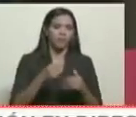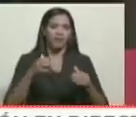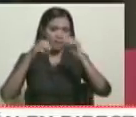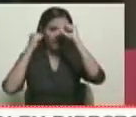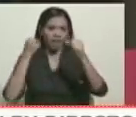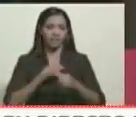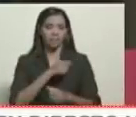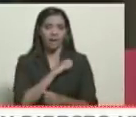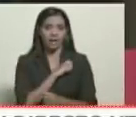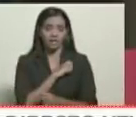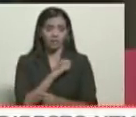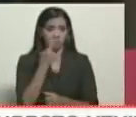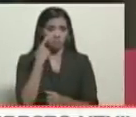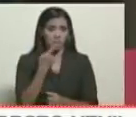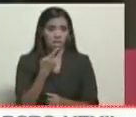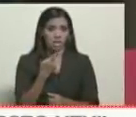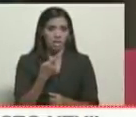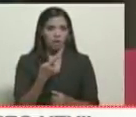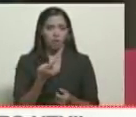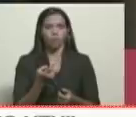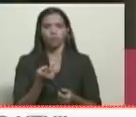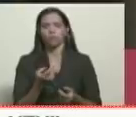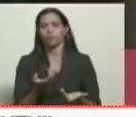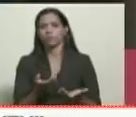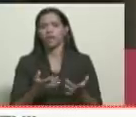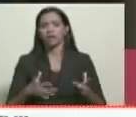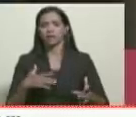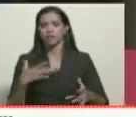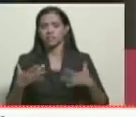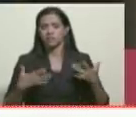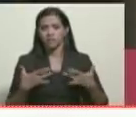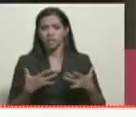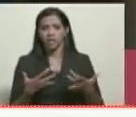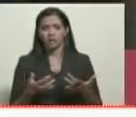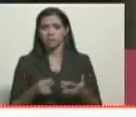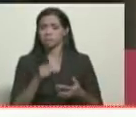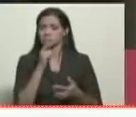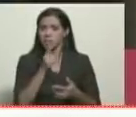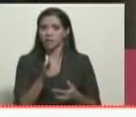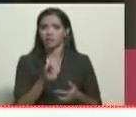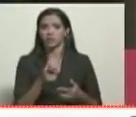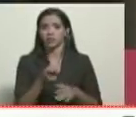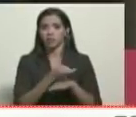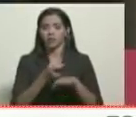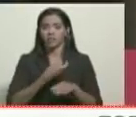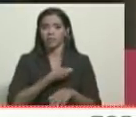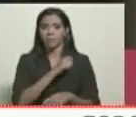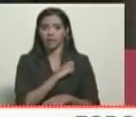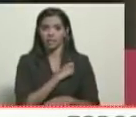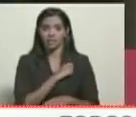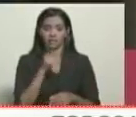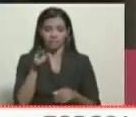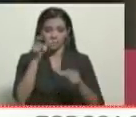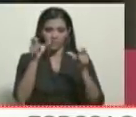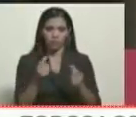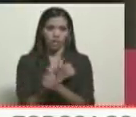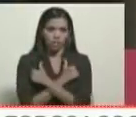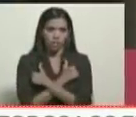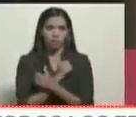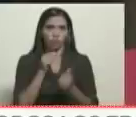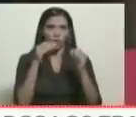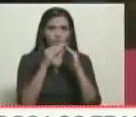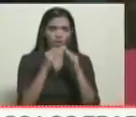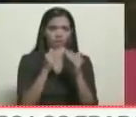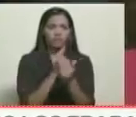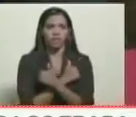¿no? Un gesto inamistoso del gobierno de España. Si supuestamente este señor es un huésped, yo te digo, oye, yo voy a tu casa de